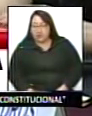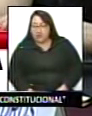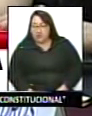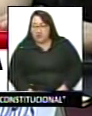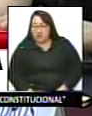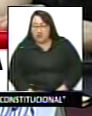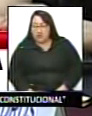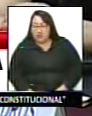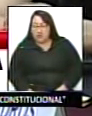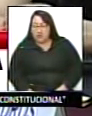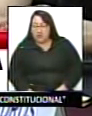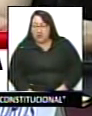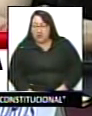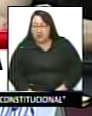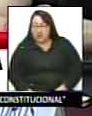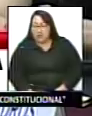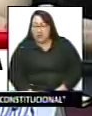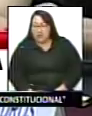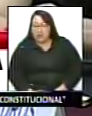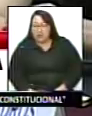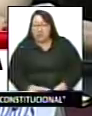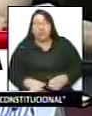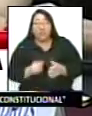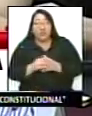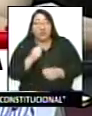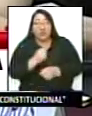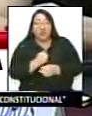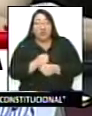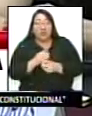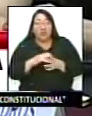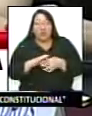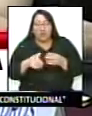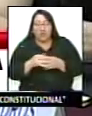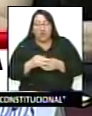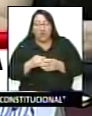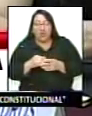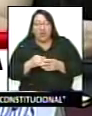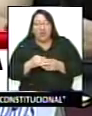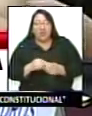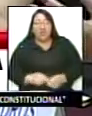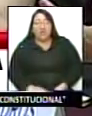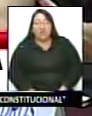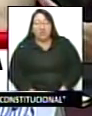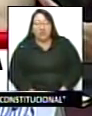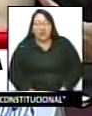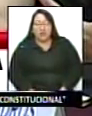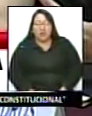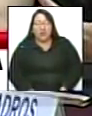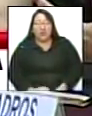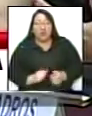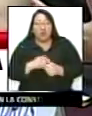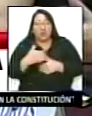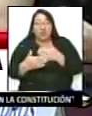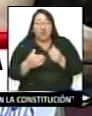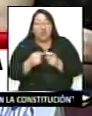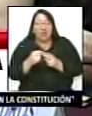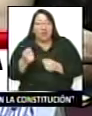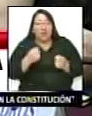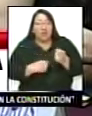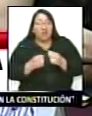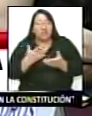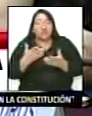tenemos que ser rigurosos en la sanidad, en la trazabilidad, en la inocuidad, en el debido proceso, en el manejo